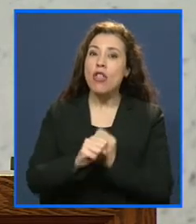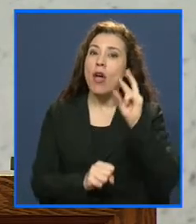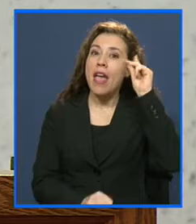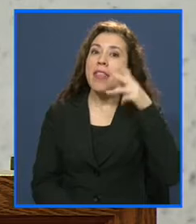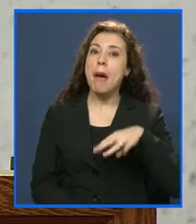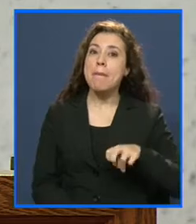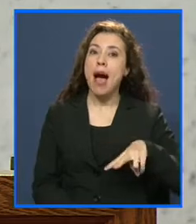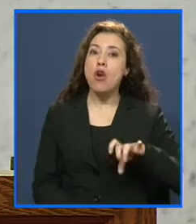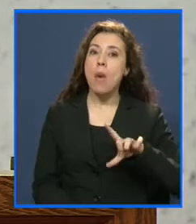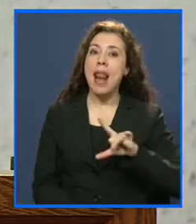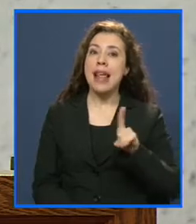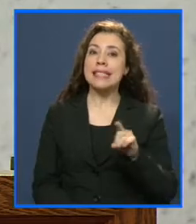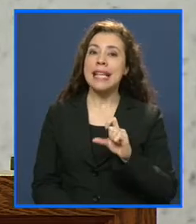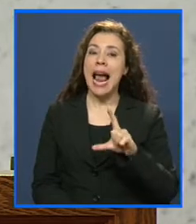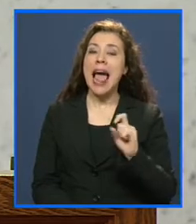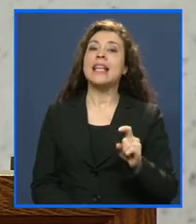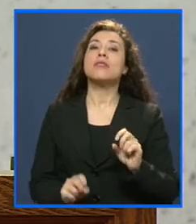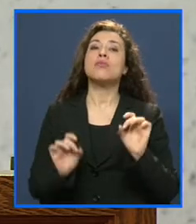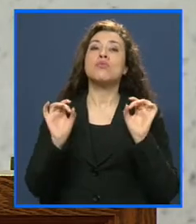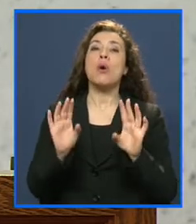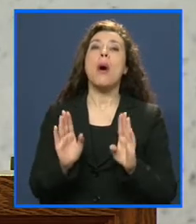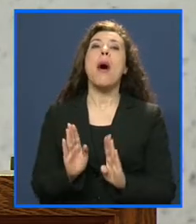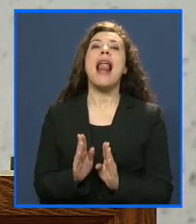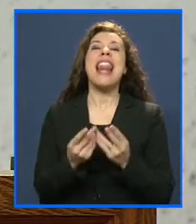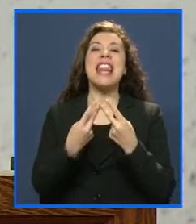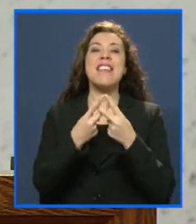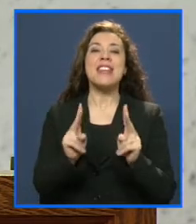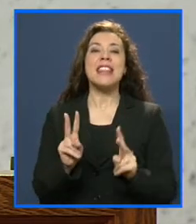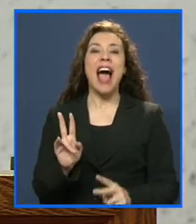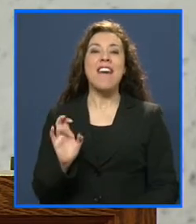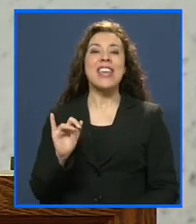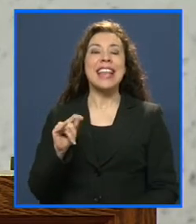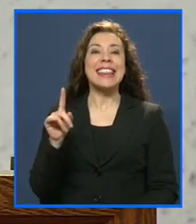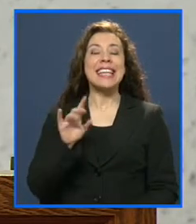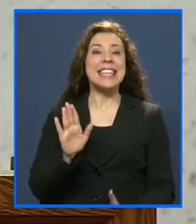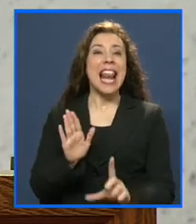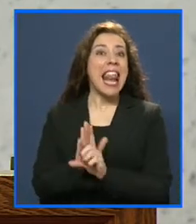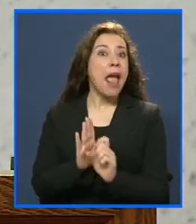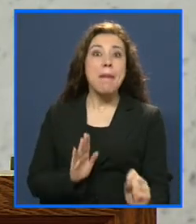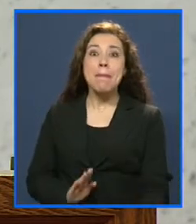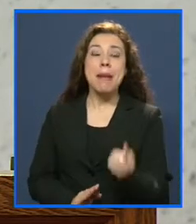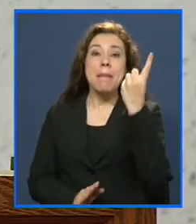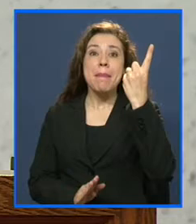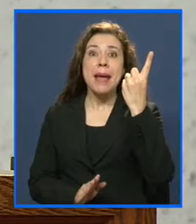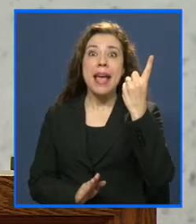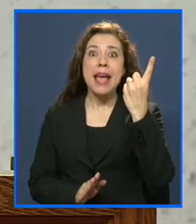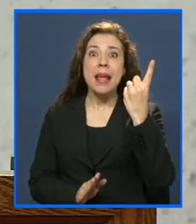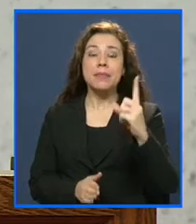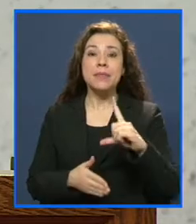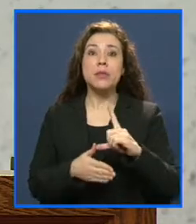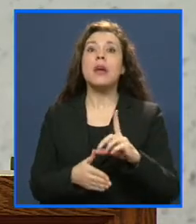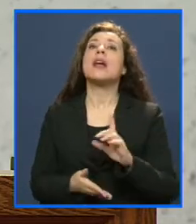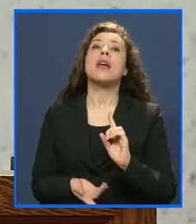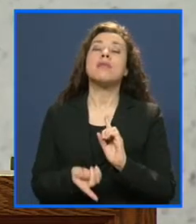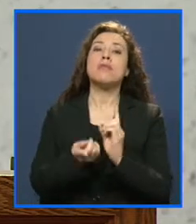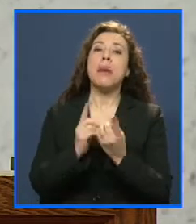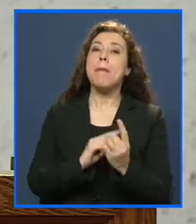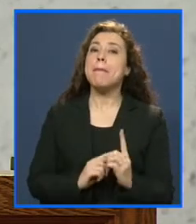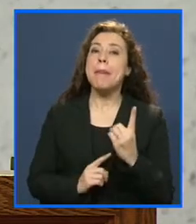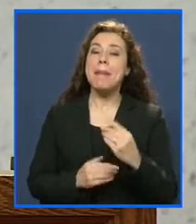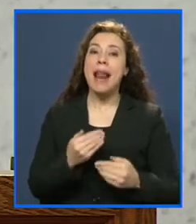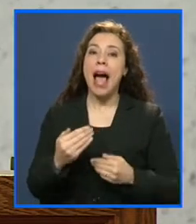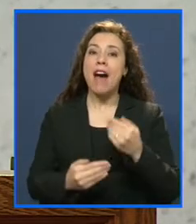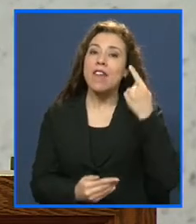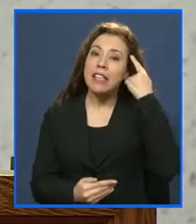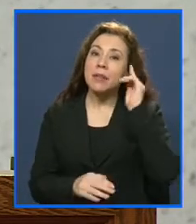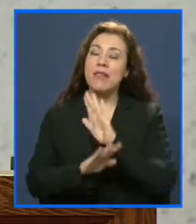manuel de salas estableció la libertad de vientres una ley pionera en iberoamérica y que se transformó en el primer paso para